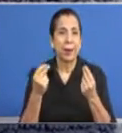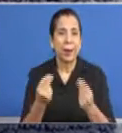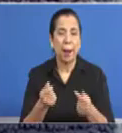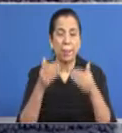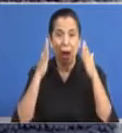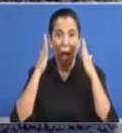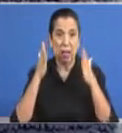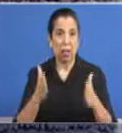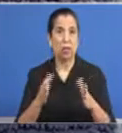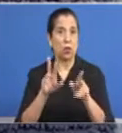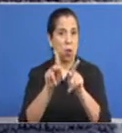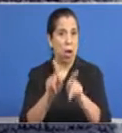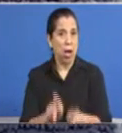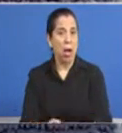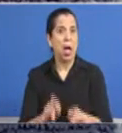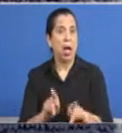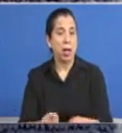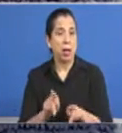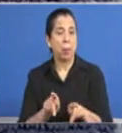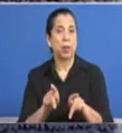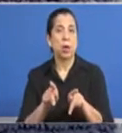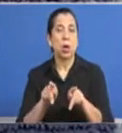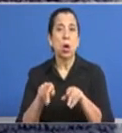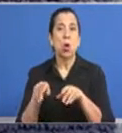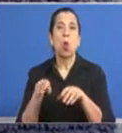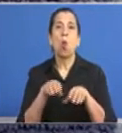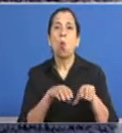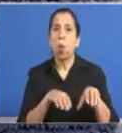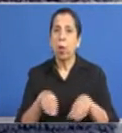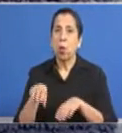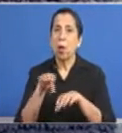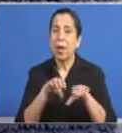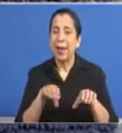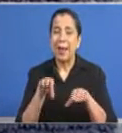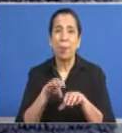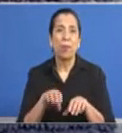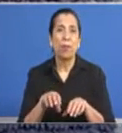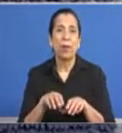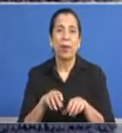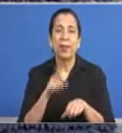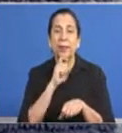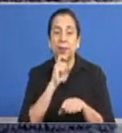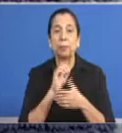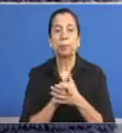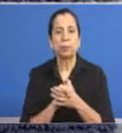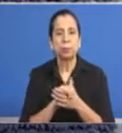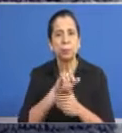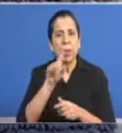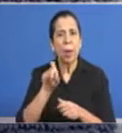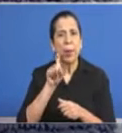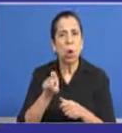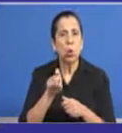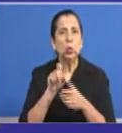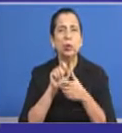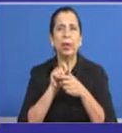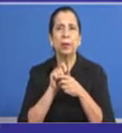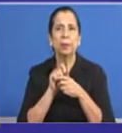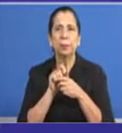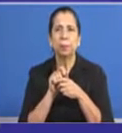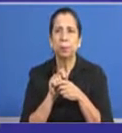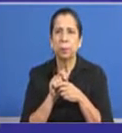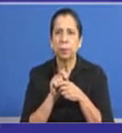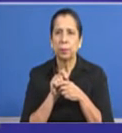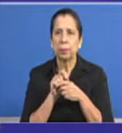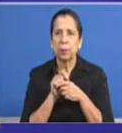clientes en estos momentos de que la movilidad y el tiempo se ha vuelto una prioridad. Para Patricia. Patricia, digamos que